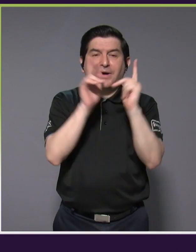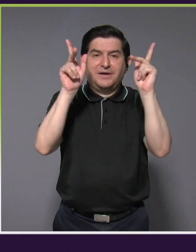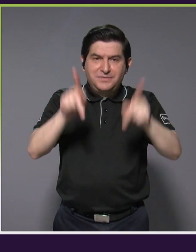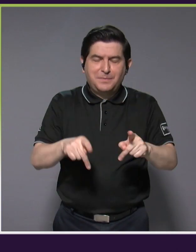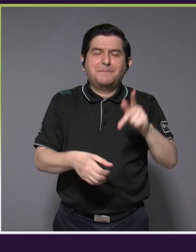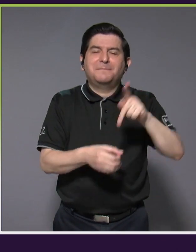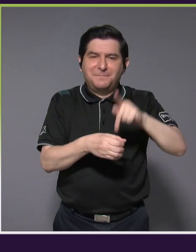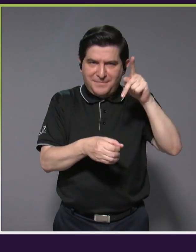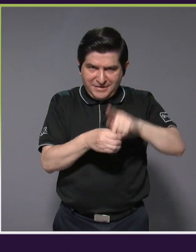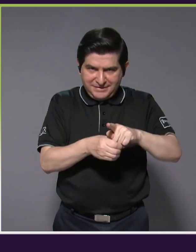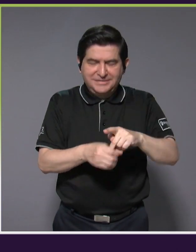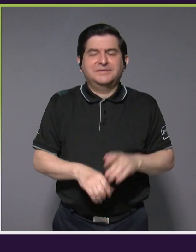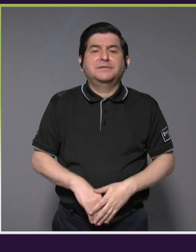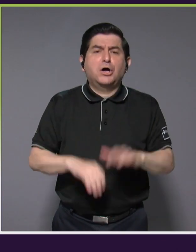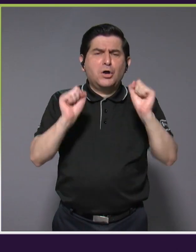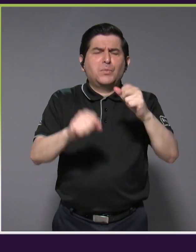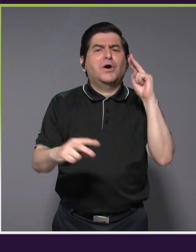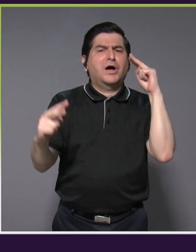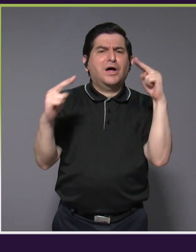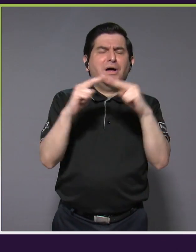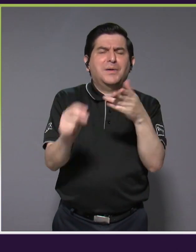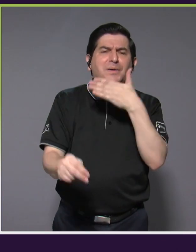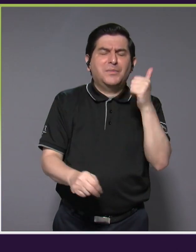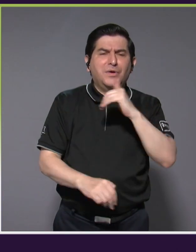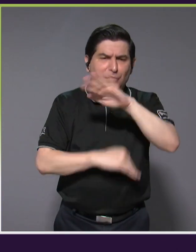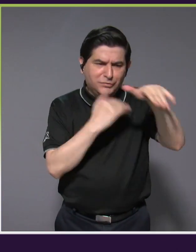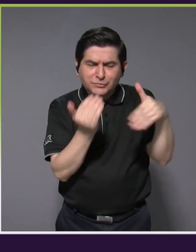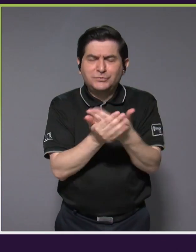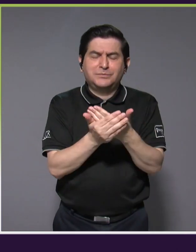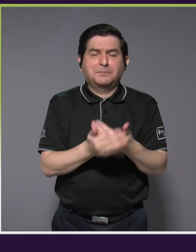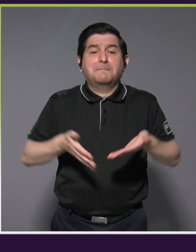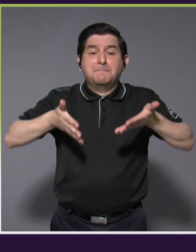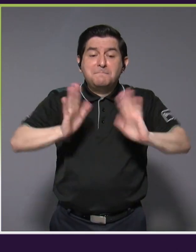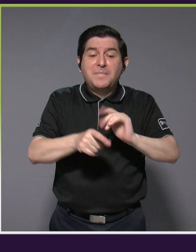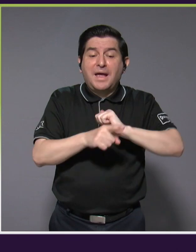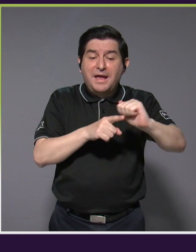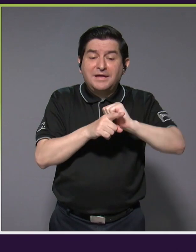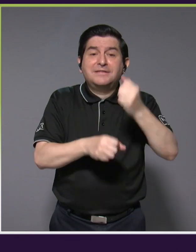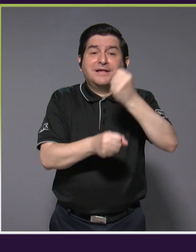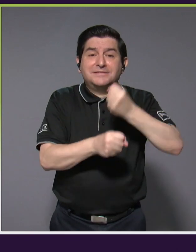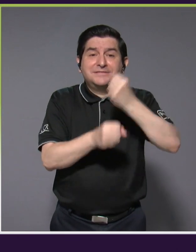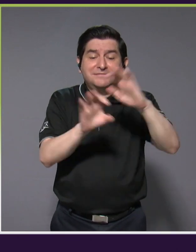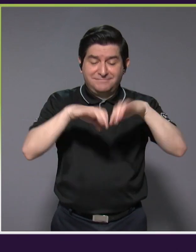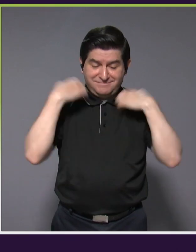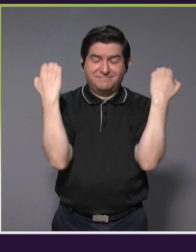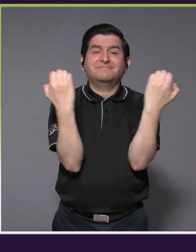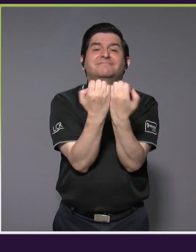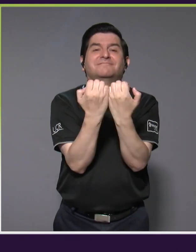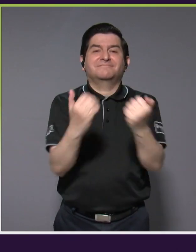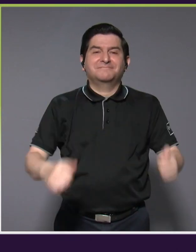personas participantes podrán conocerse mejor entre sí mientras practican el trabajo en equipo.